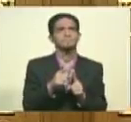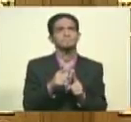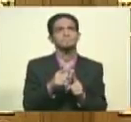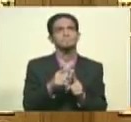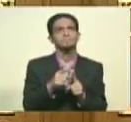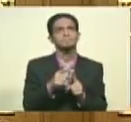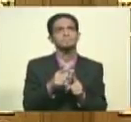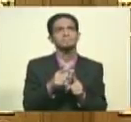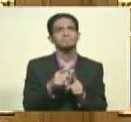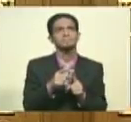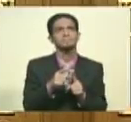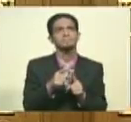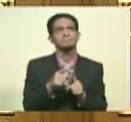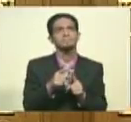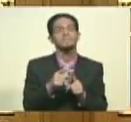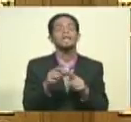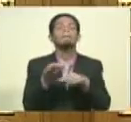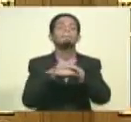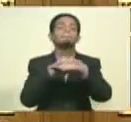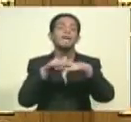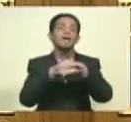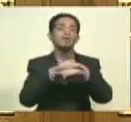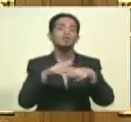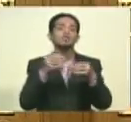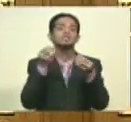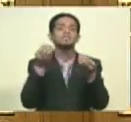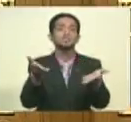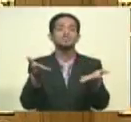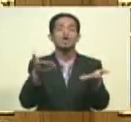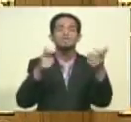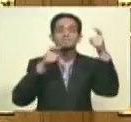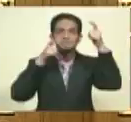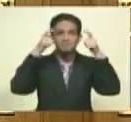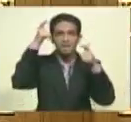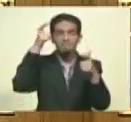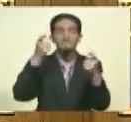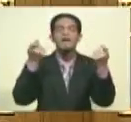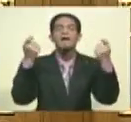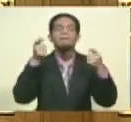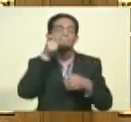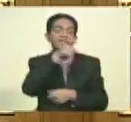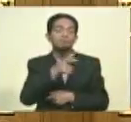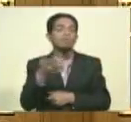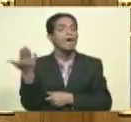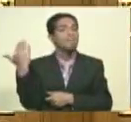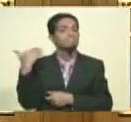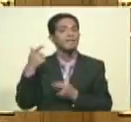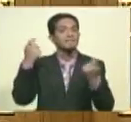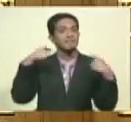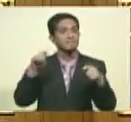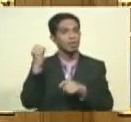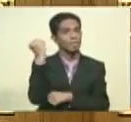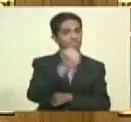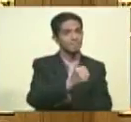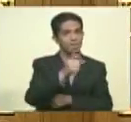que le dio Chávez a los que intentaron asesinarlo en el 2002.